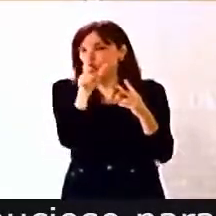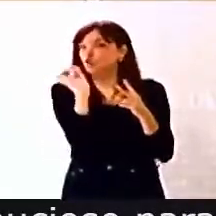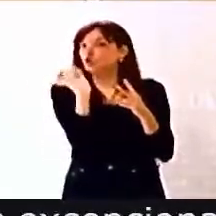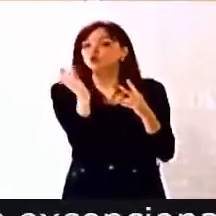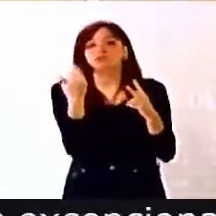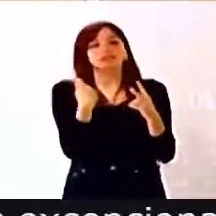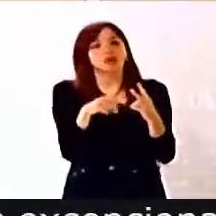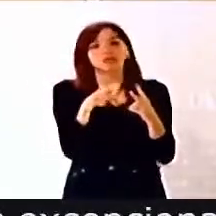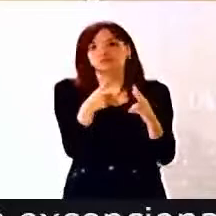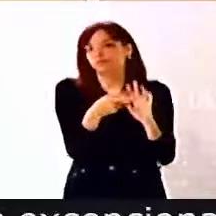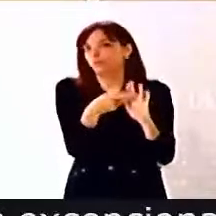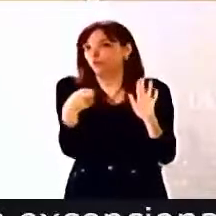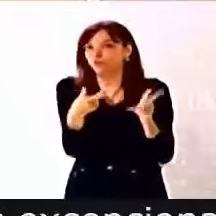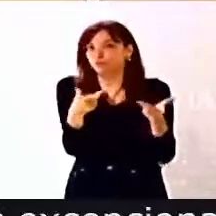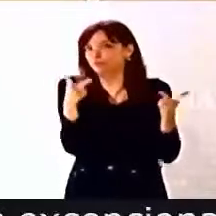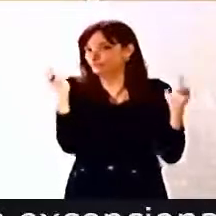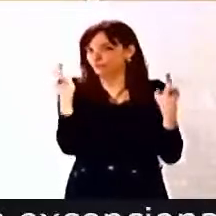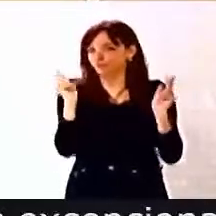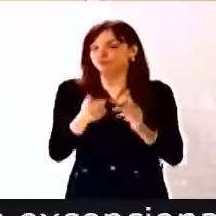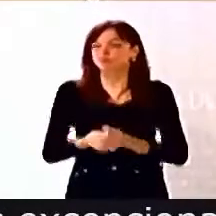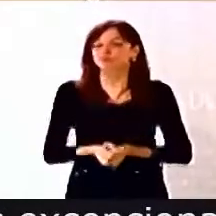salir ya de ellas.